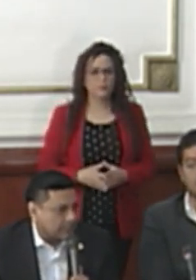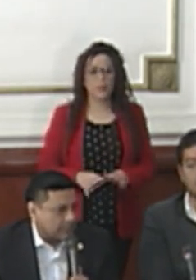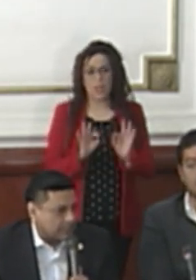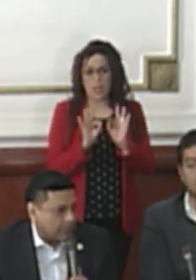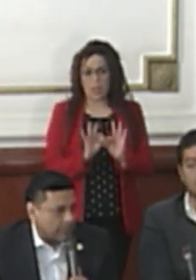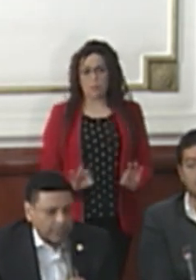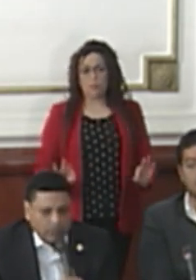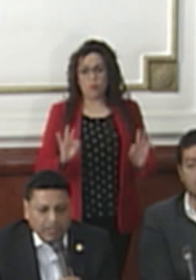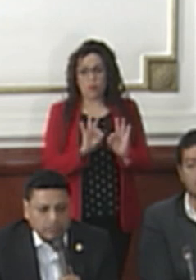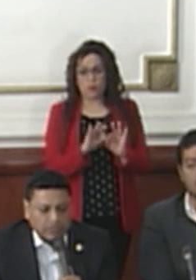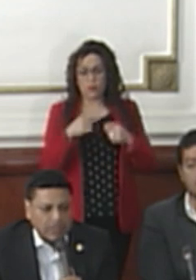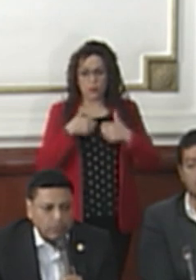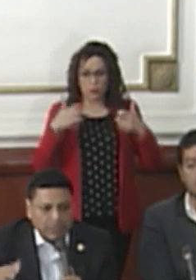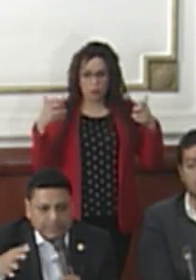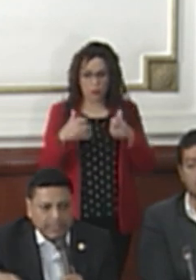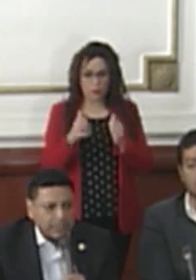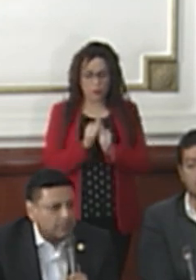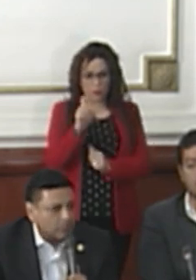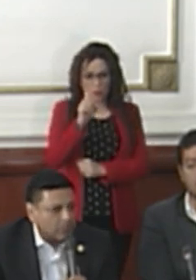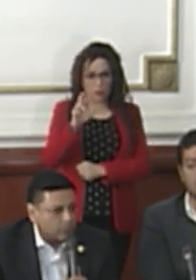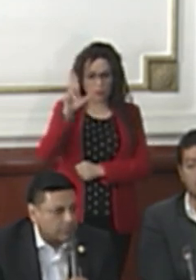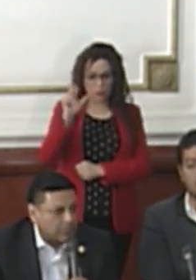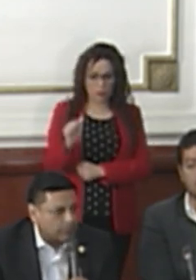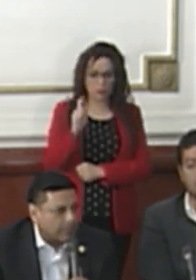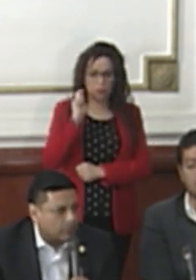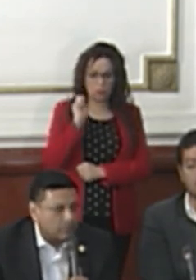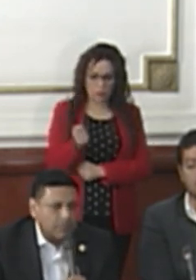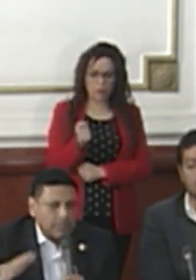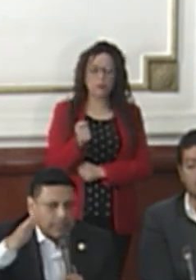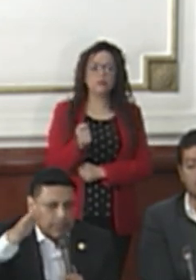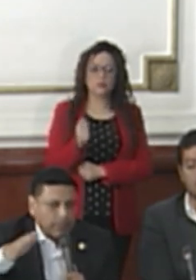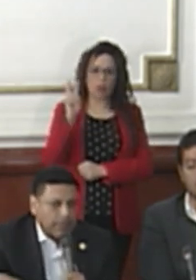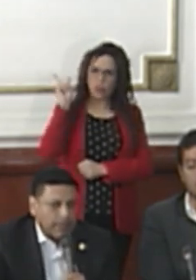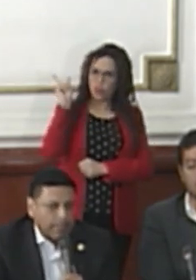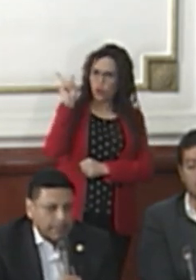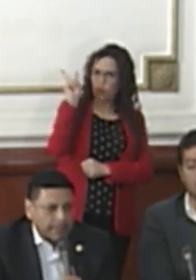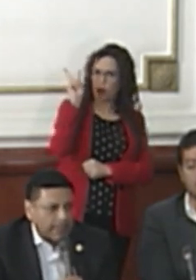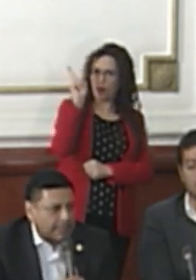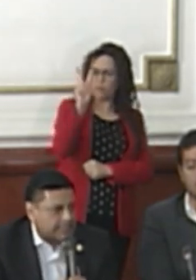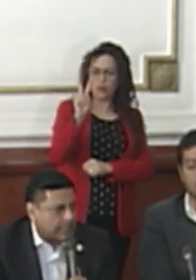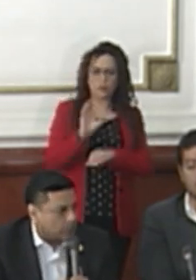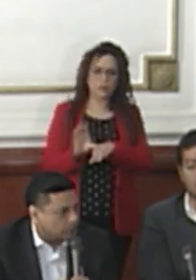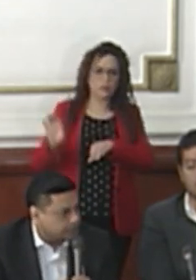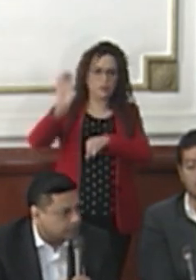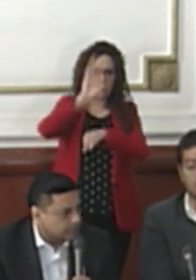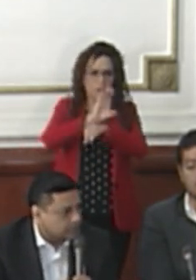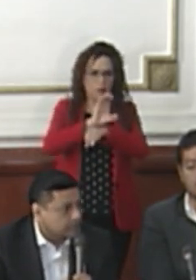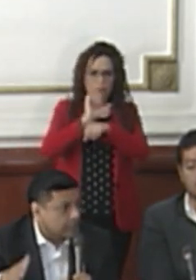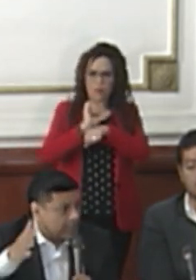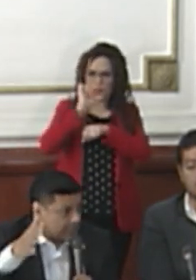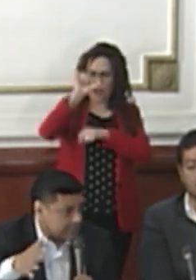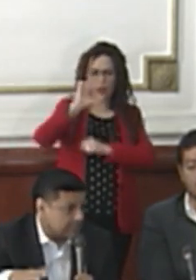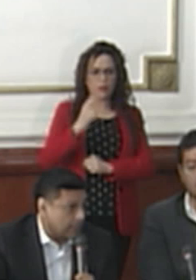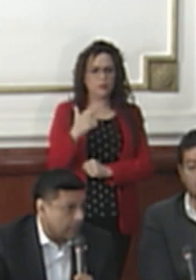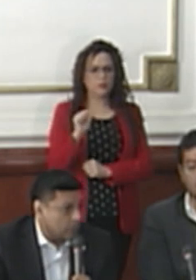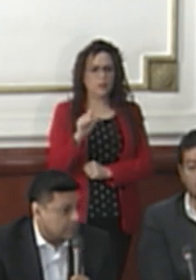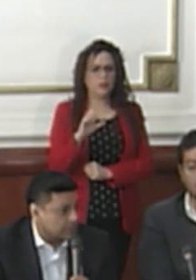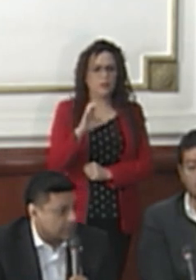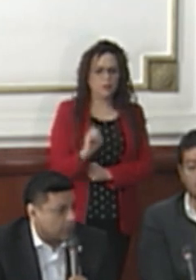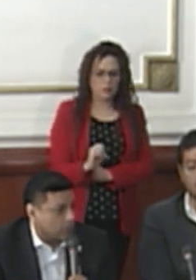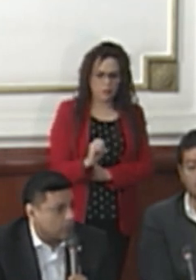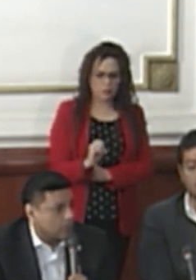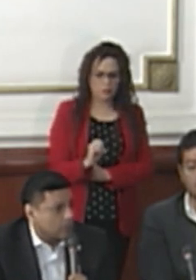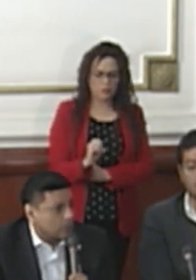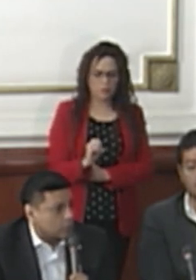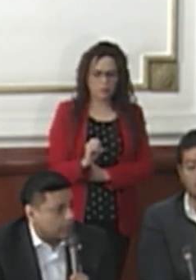que trabajé con la doctora fue el trolebús elevado que va a llegar a Chalco, el que se trabajó y se